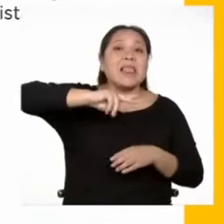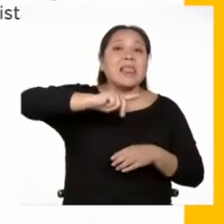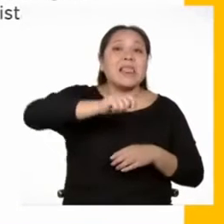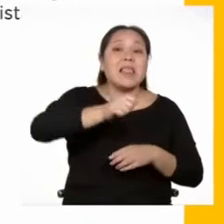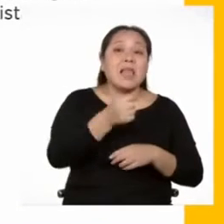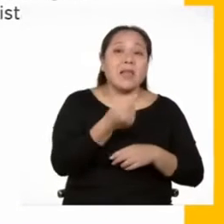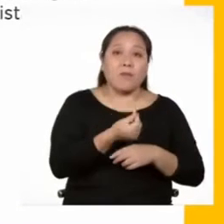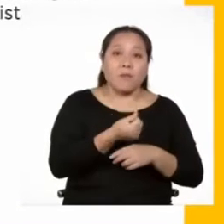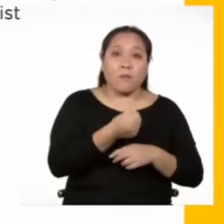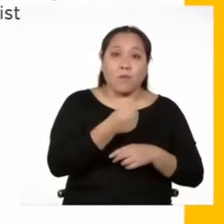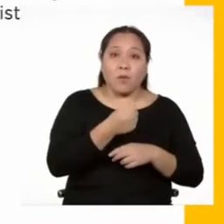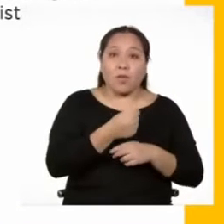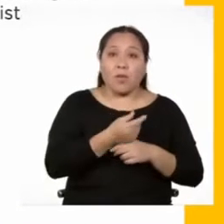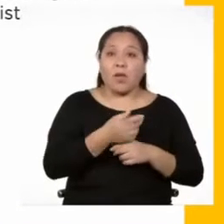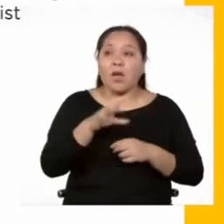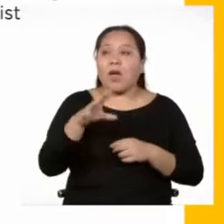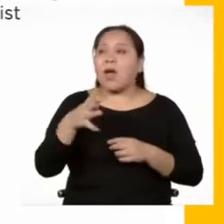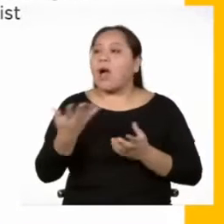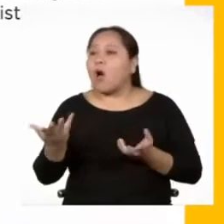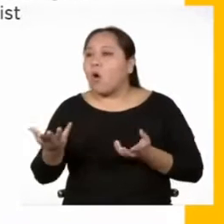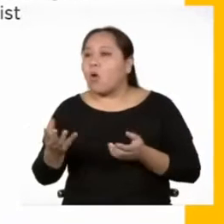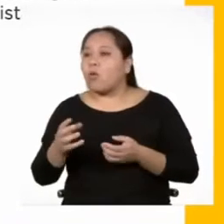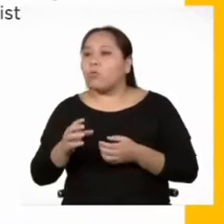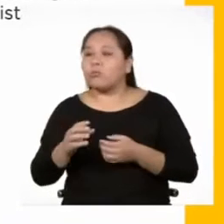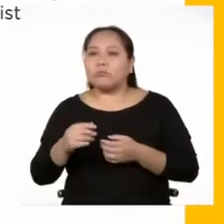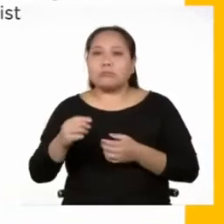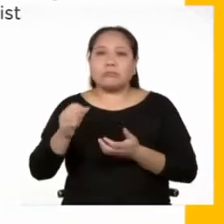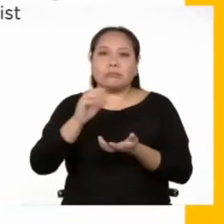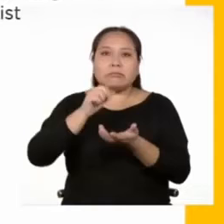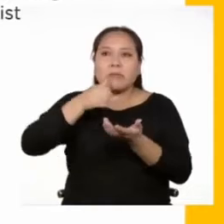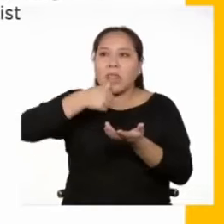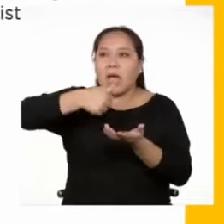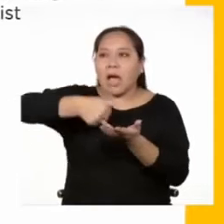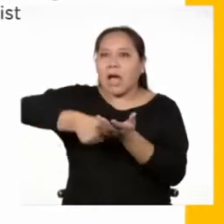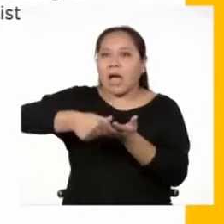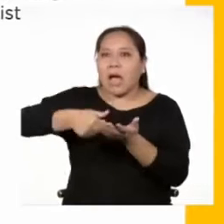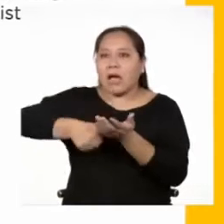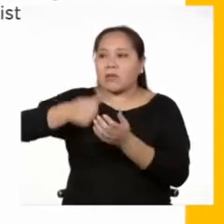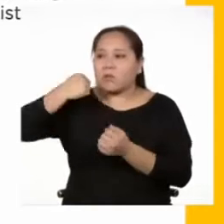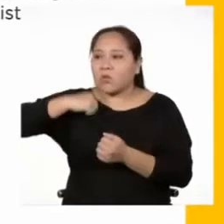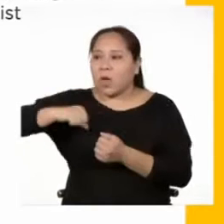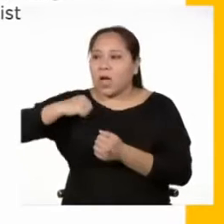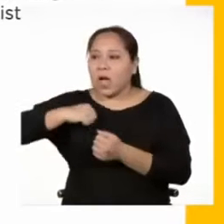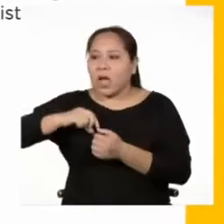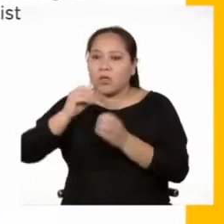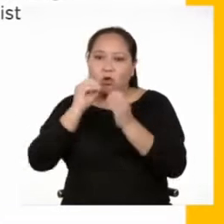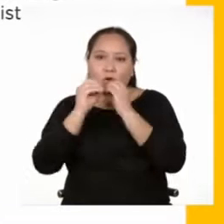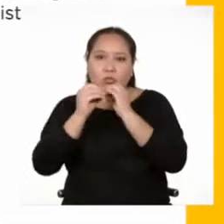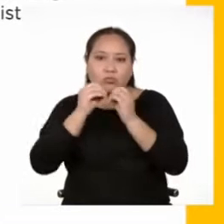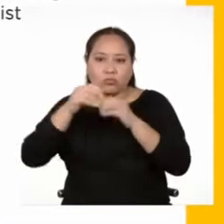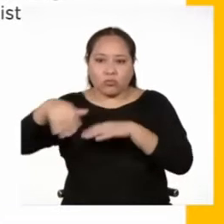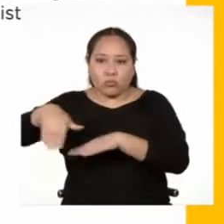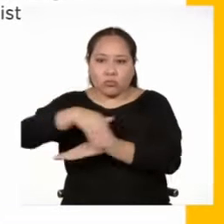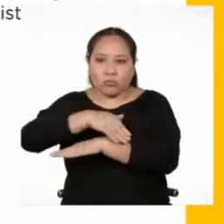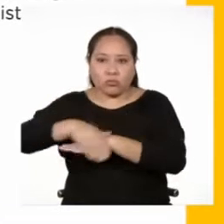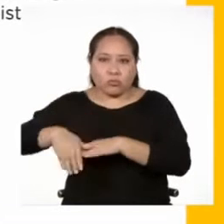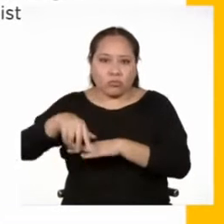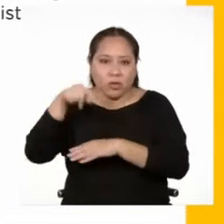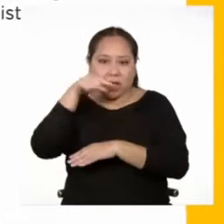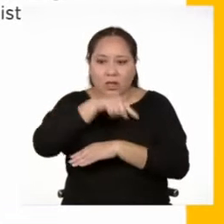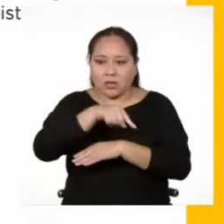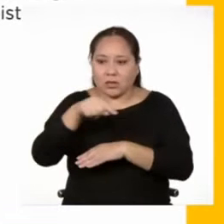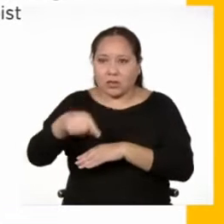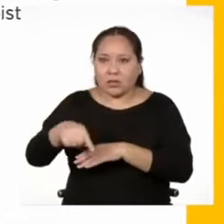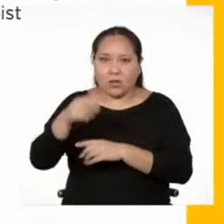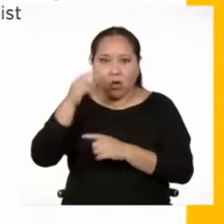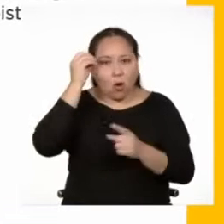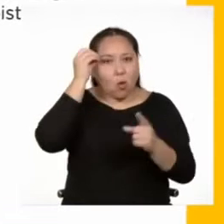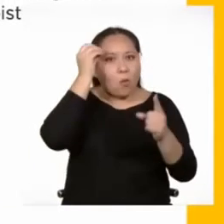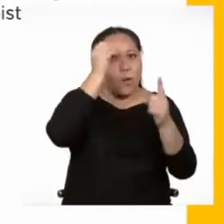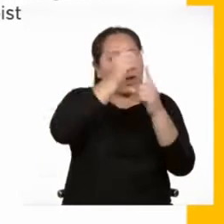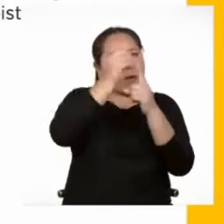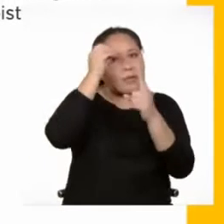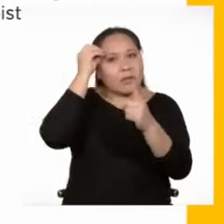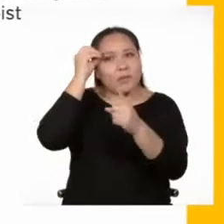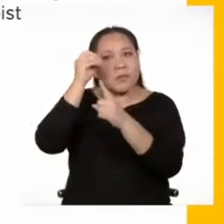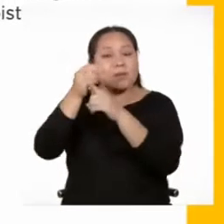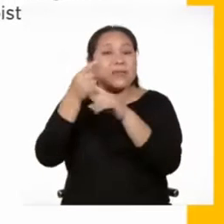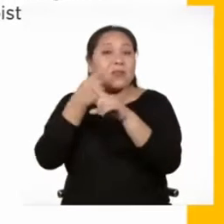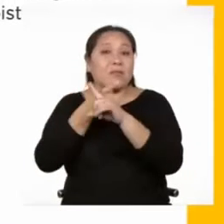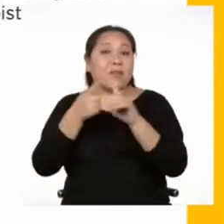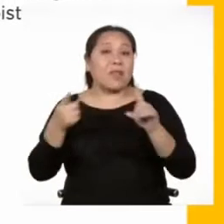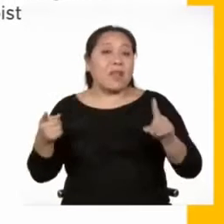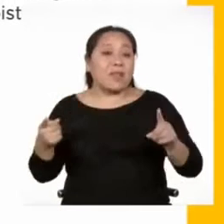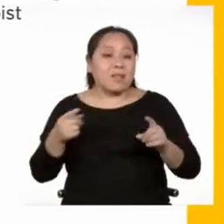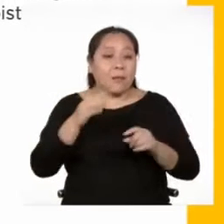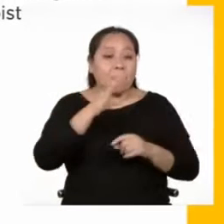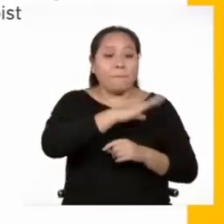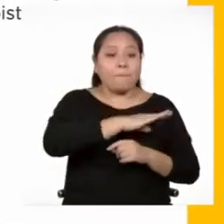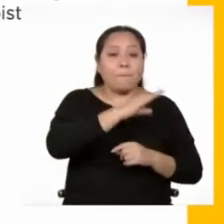una carta dirigida al alcalde solicitando la refacción de una pista. Los dos textos tienen propósitos distintos y públicos diferentes, por lo